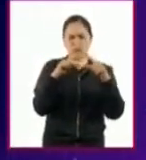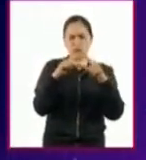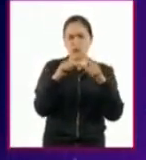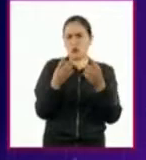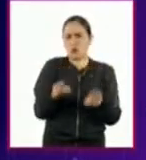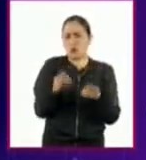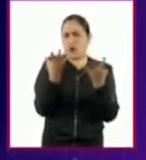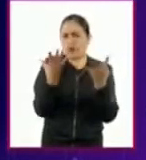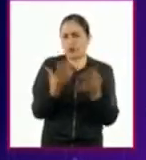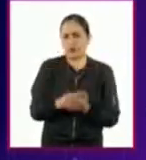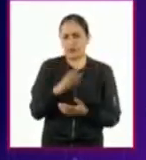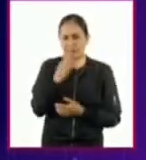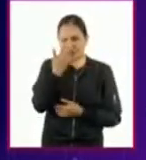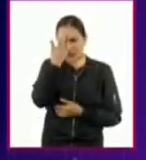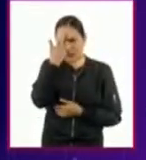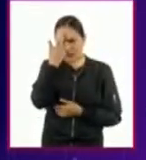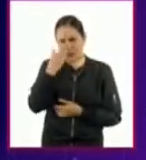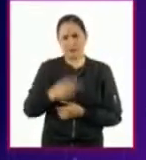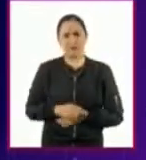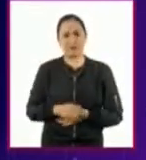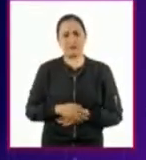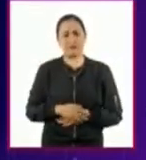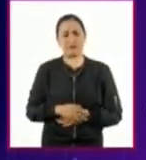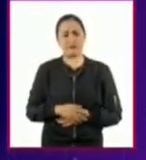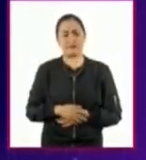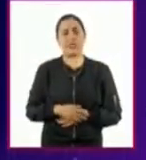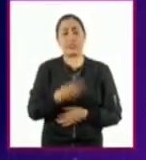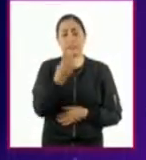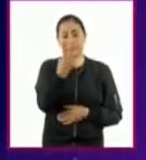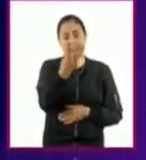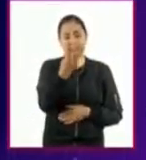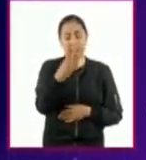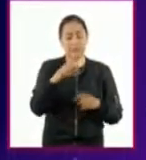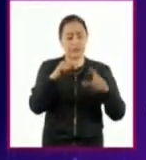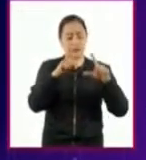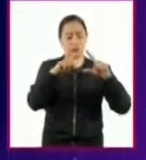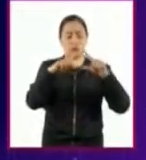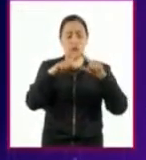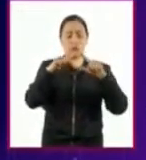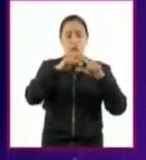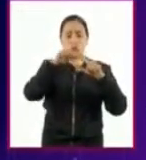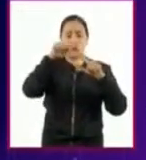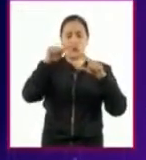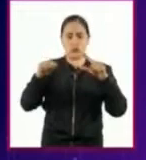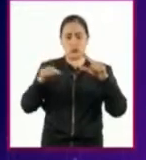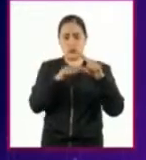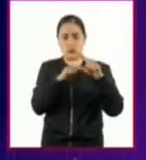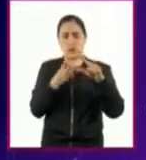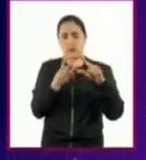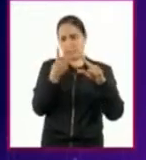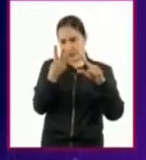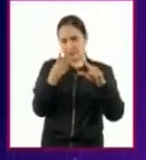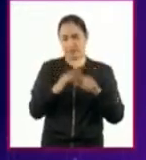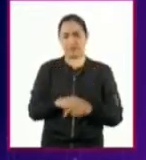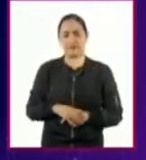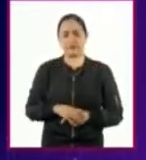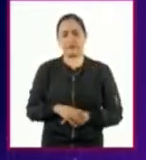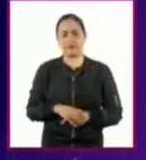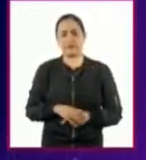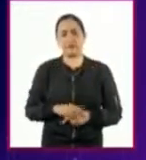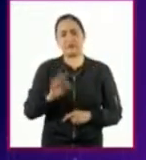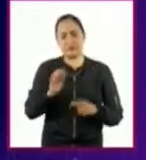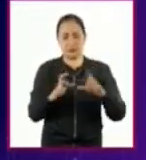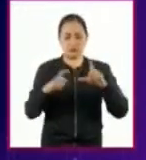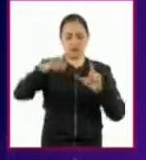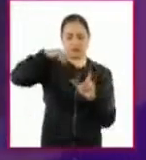Observen que para construir un triángulo, dado sus 3 lados, solo hay una manera de colocarlos, aunque la posición del triángulo puede cambiar,